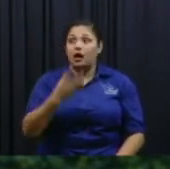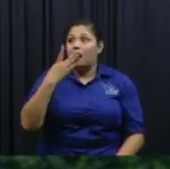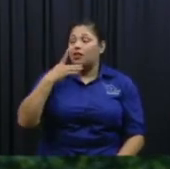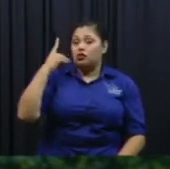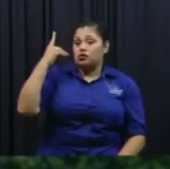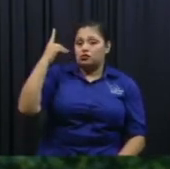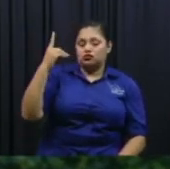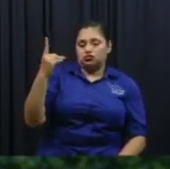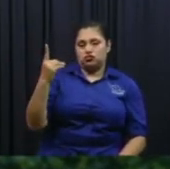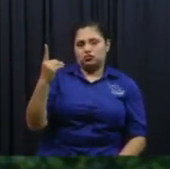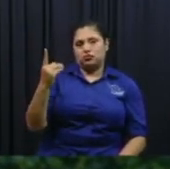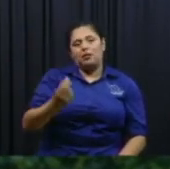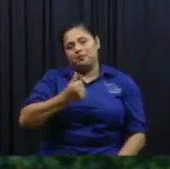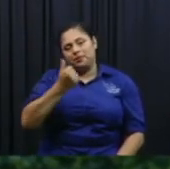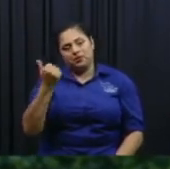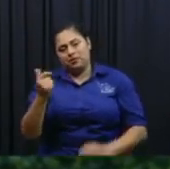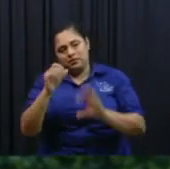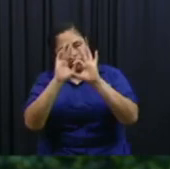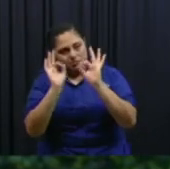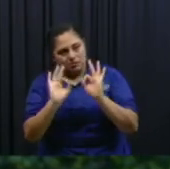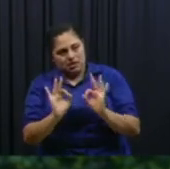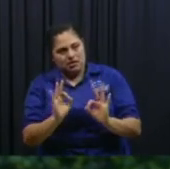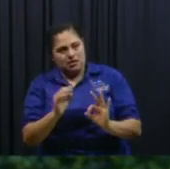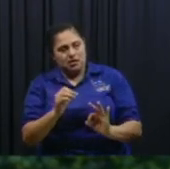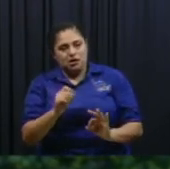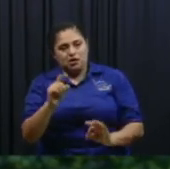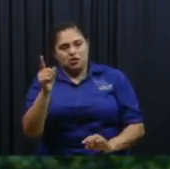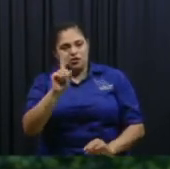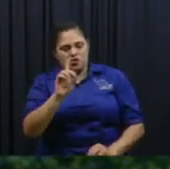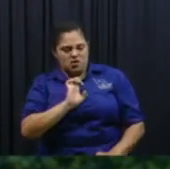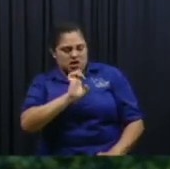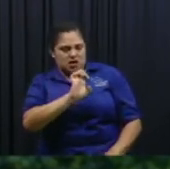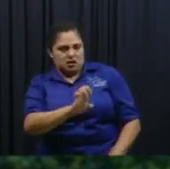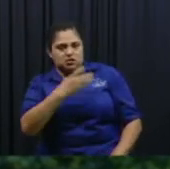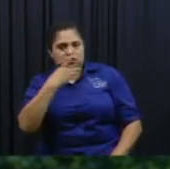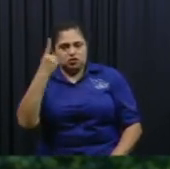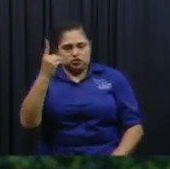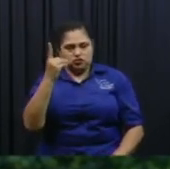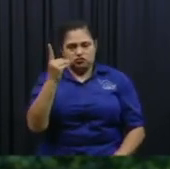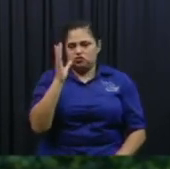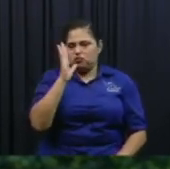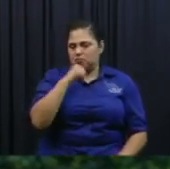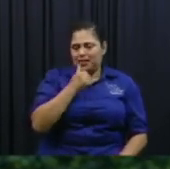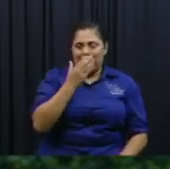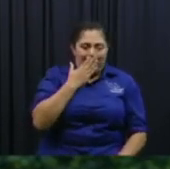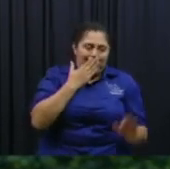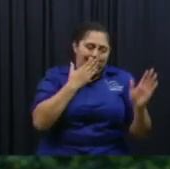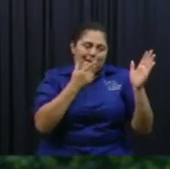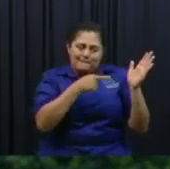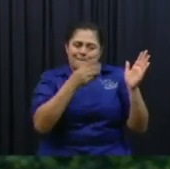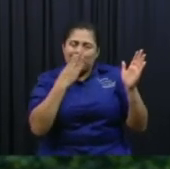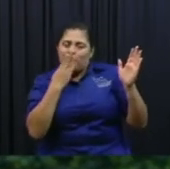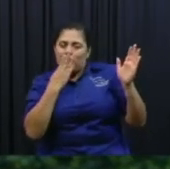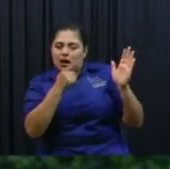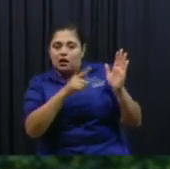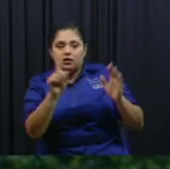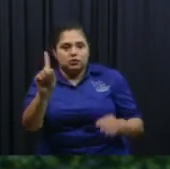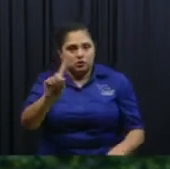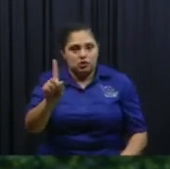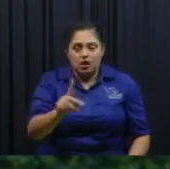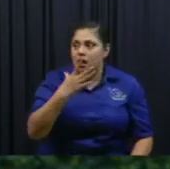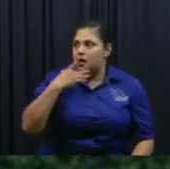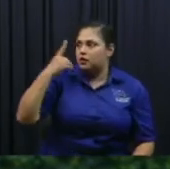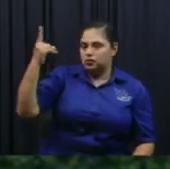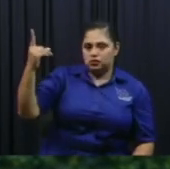lo voy a poner de otra manera porque dice no os engañéis Dios no puede ser burlado en chapín a